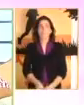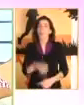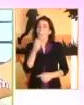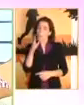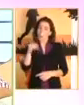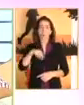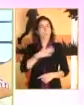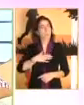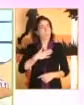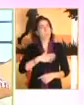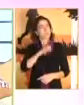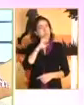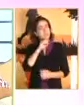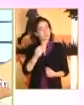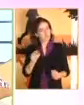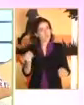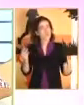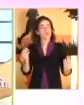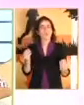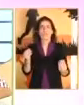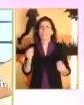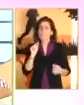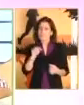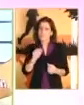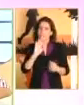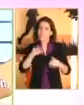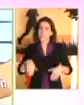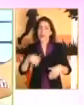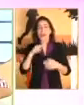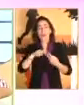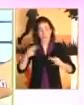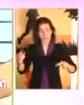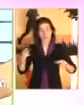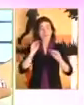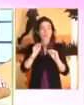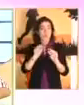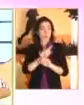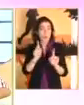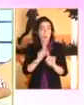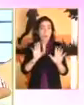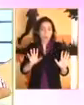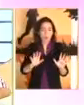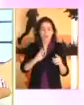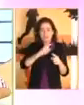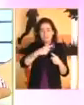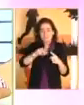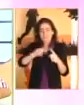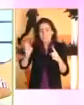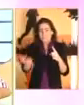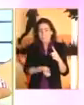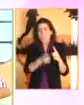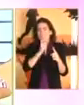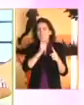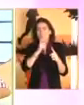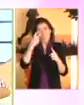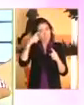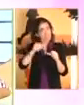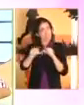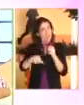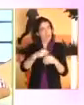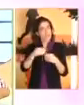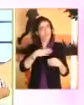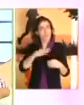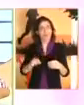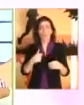Disfrutando mucho hoy. Sí, al final no te has hecho, no has sacado tu ADN, pero después tenemos ahí todos los instrumentos. Vale. Y te los sacamos. Hombre, si no, luego cuando llegue a